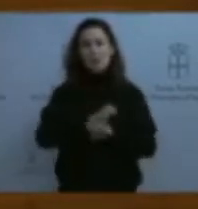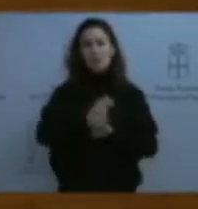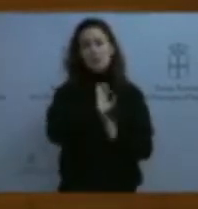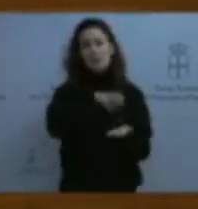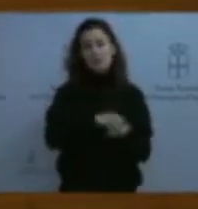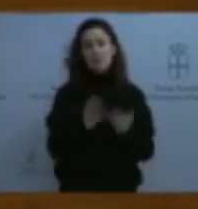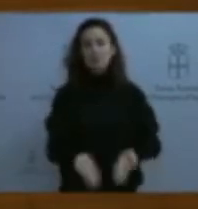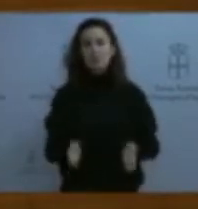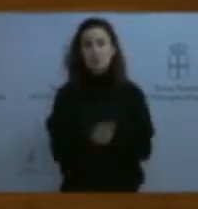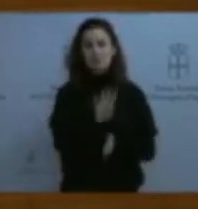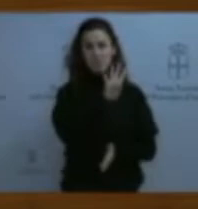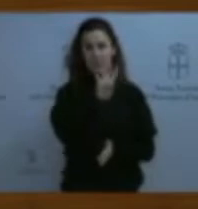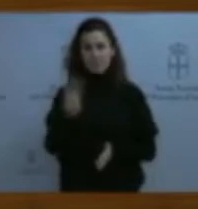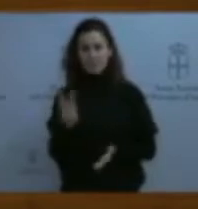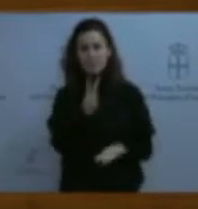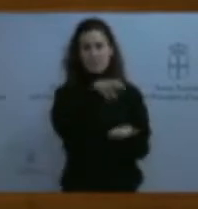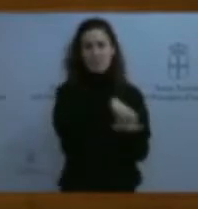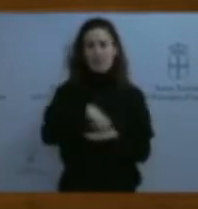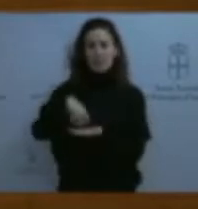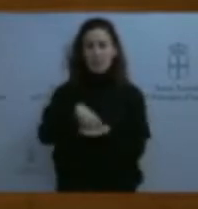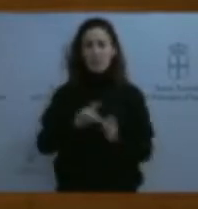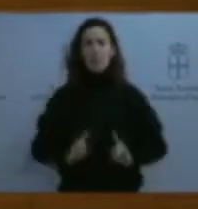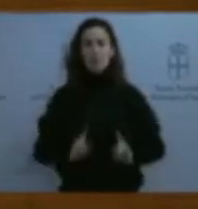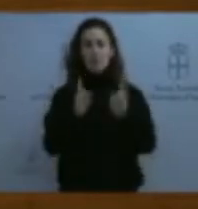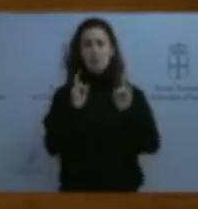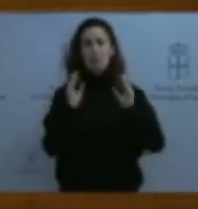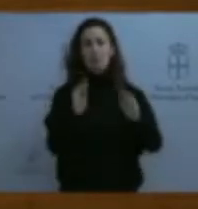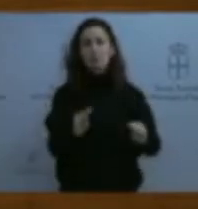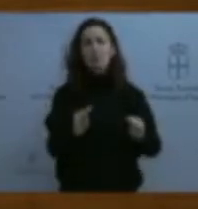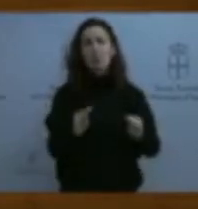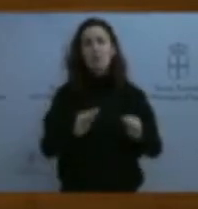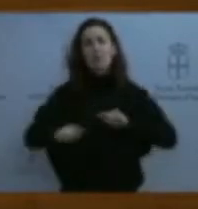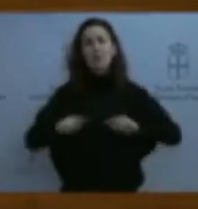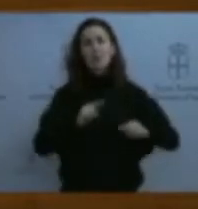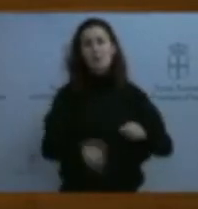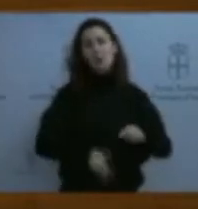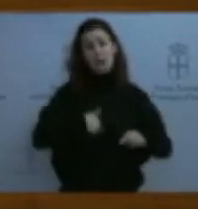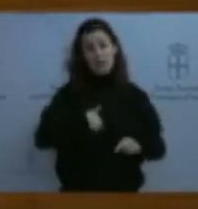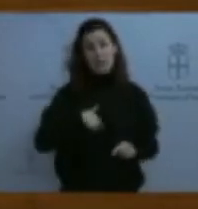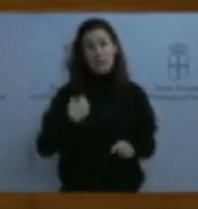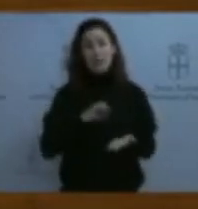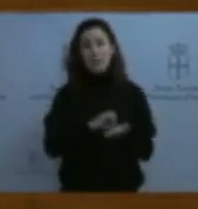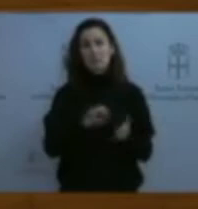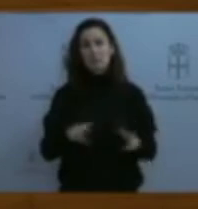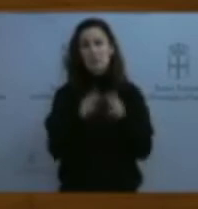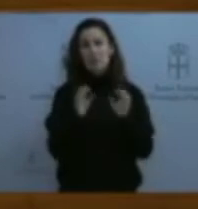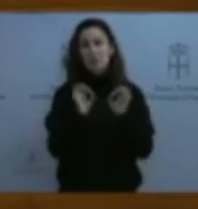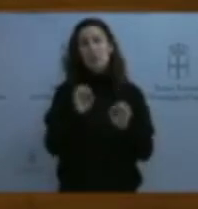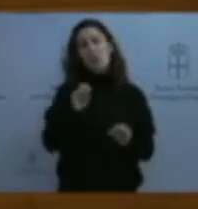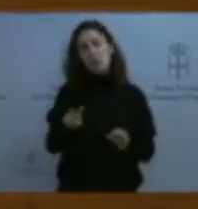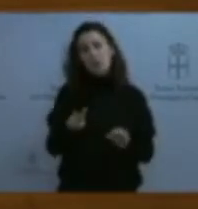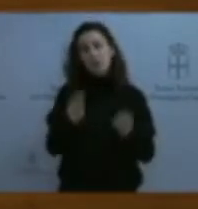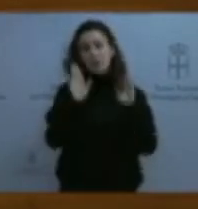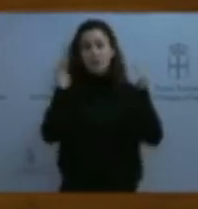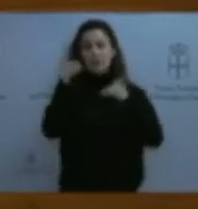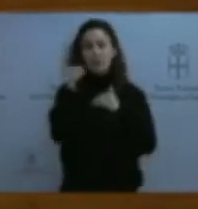43 centros inmuebles de la Dirección General de Servicios Sociales de Proximidad, 12 centros del Instituto de Atención a la